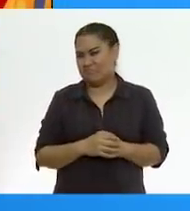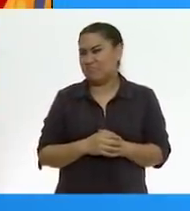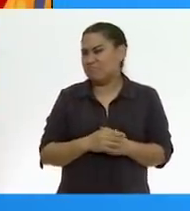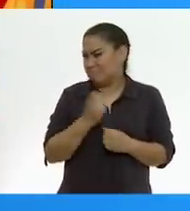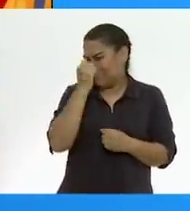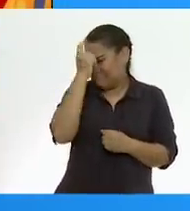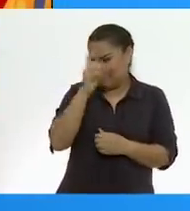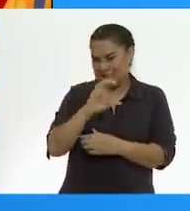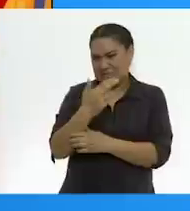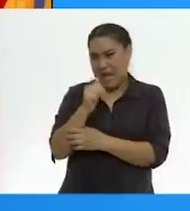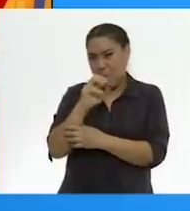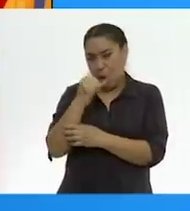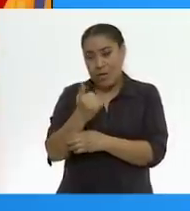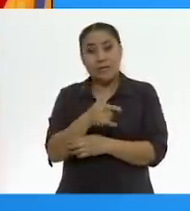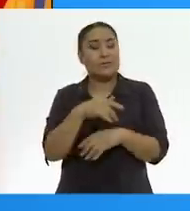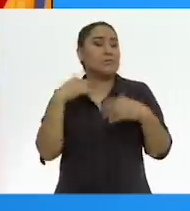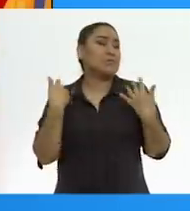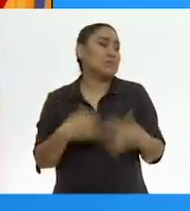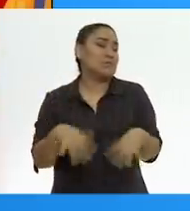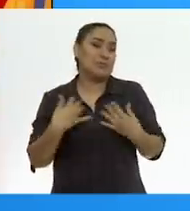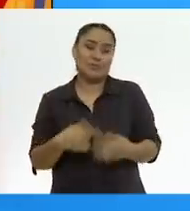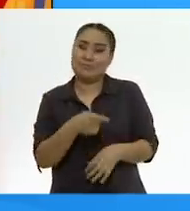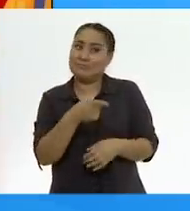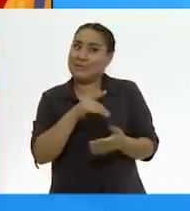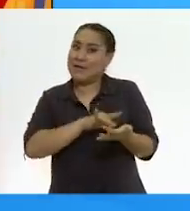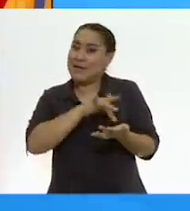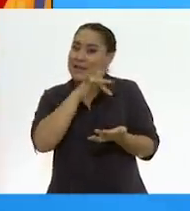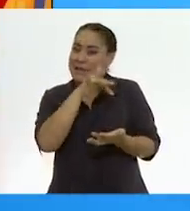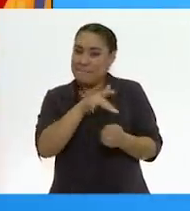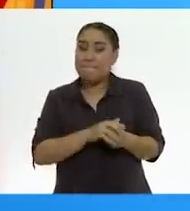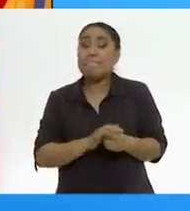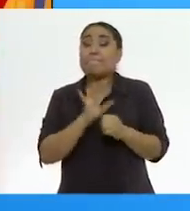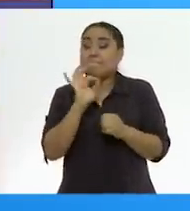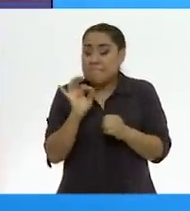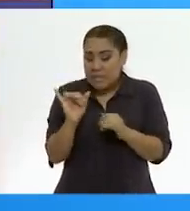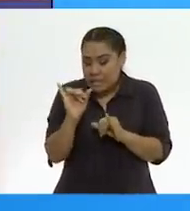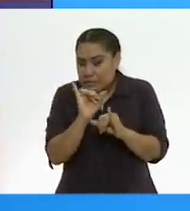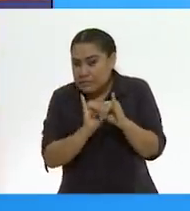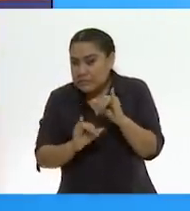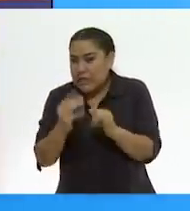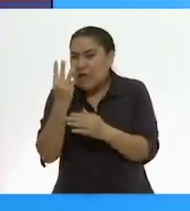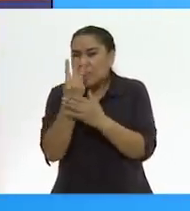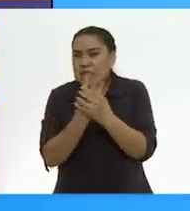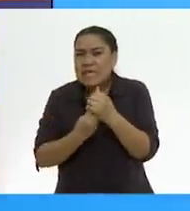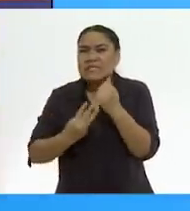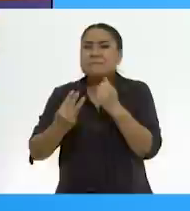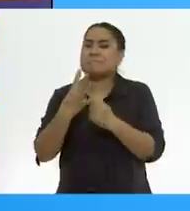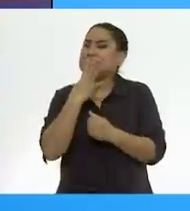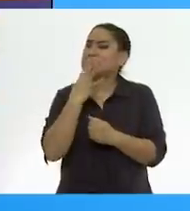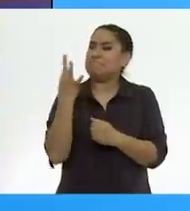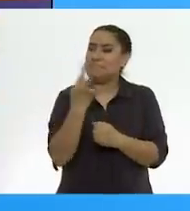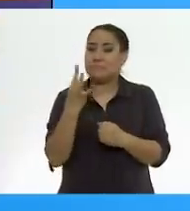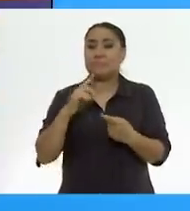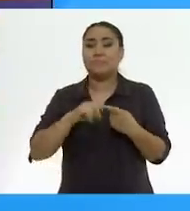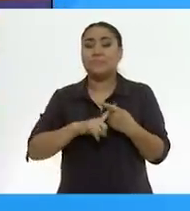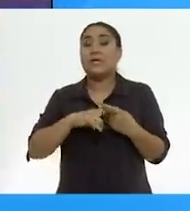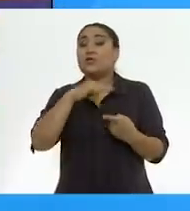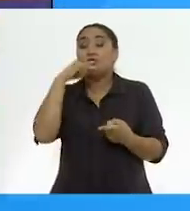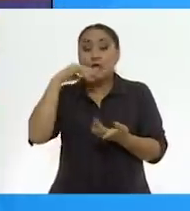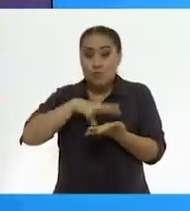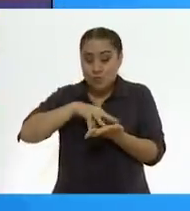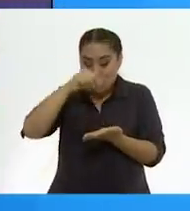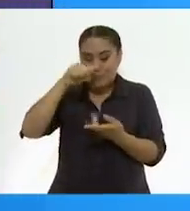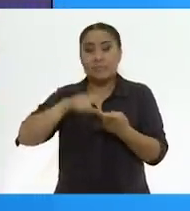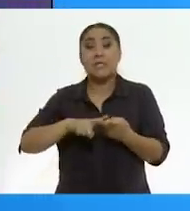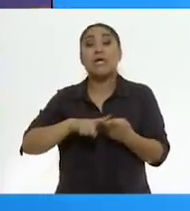chamoy es un genio. Combinó los tres ingredientes más sabrosos: el chilito en polvo,